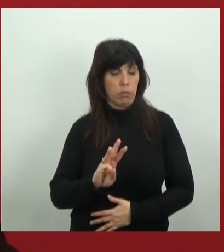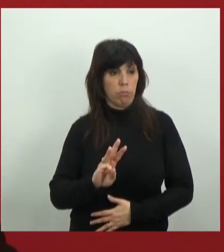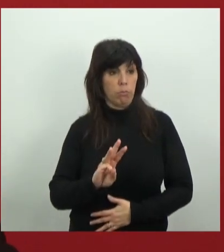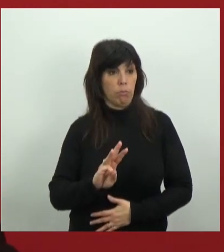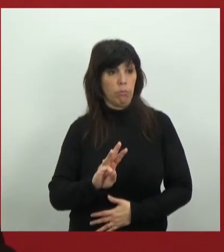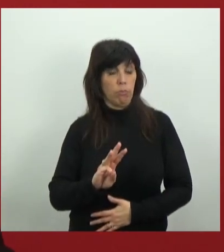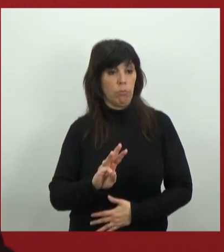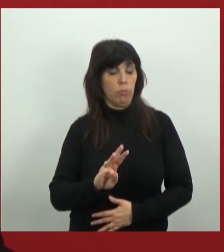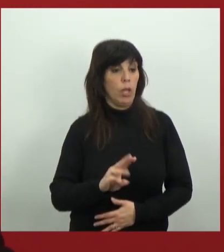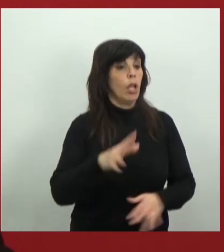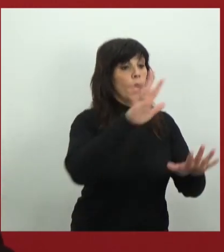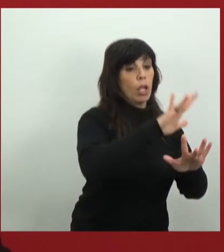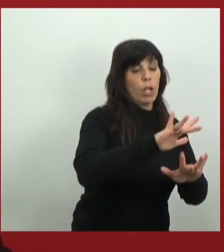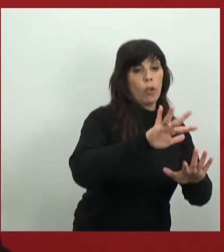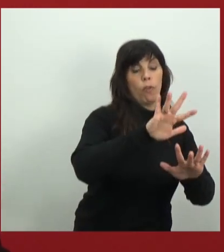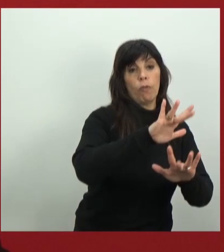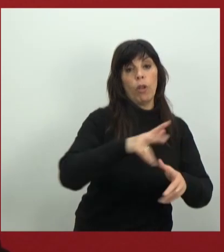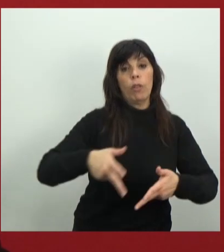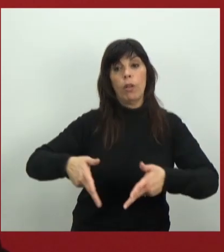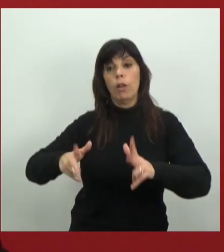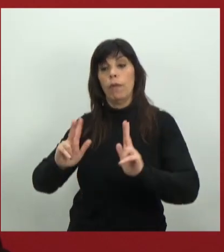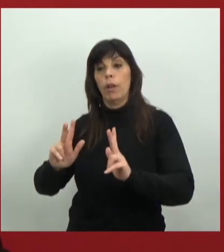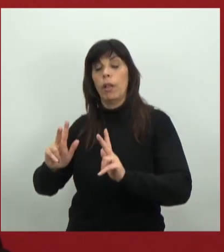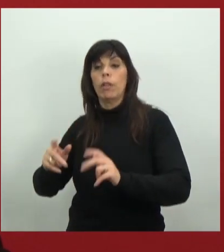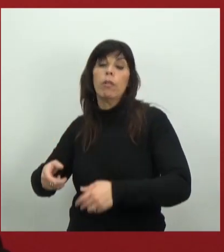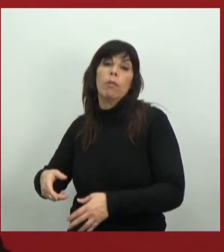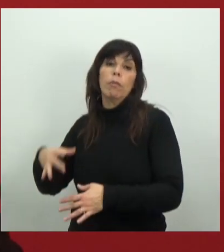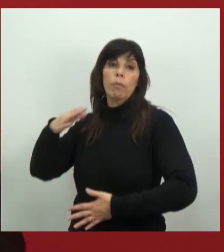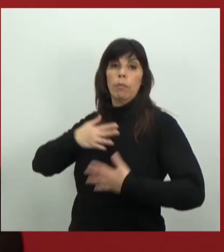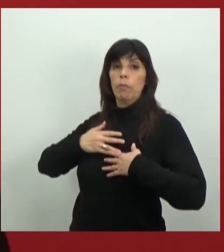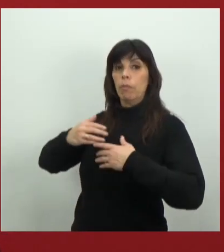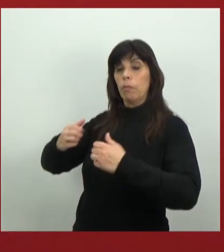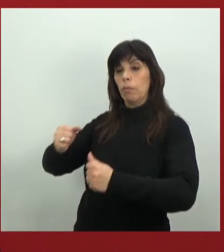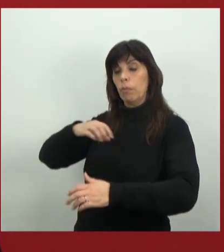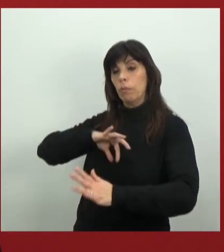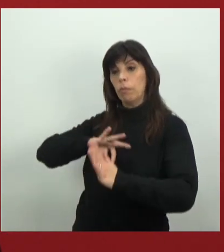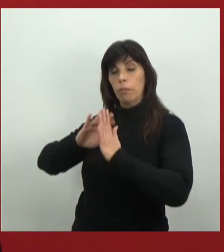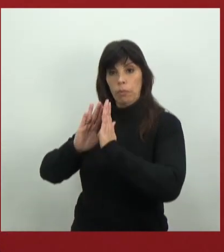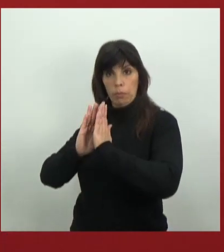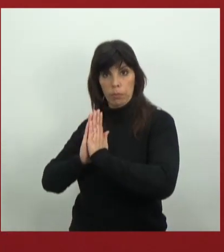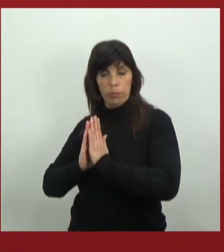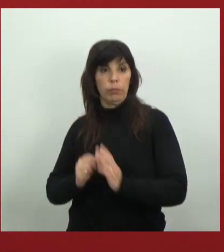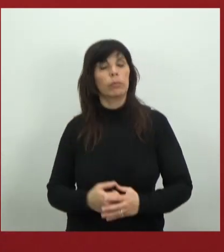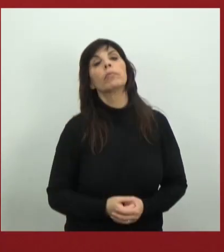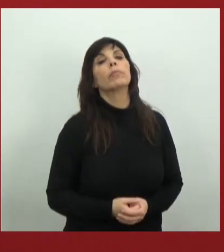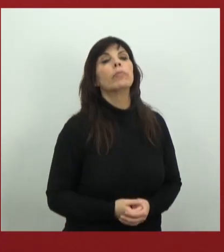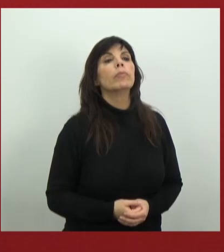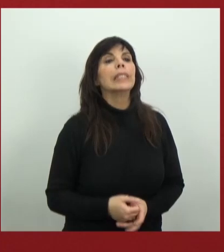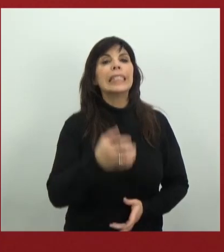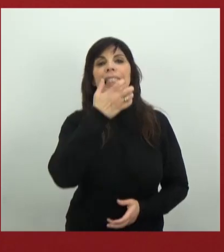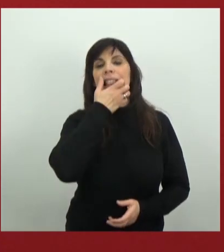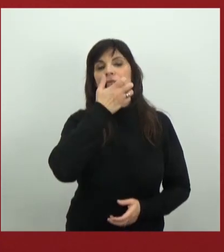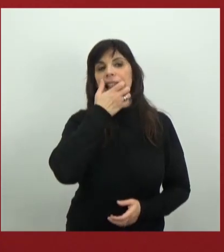influencia, liberación y poder del Espíritu Santo. Y cuando una persona está bajo